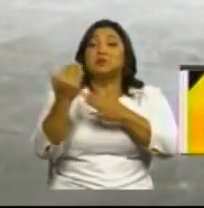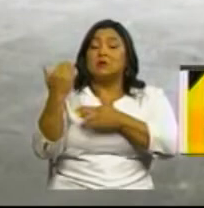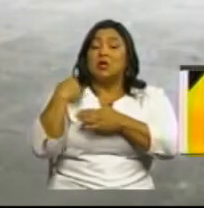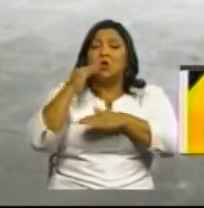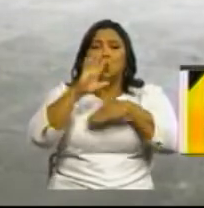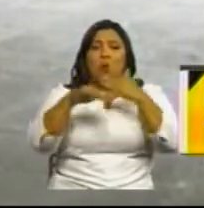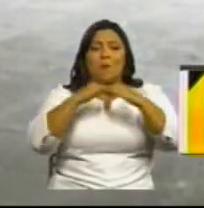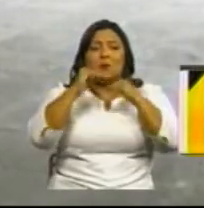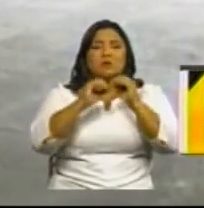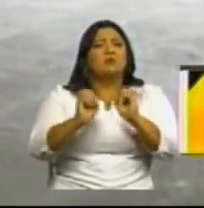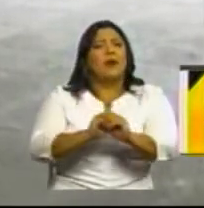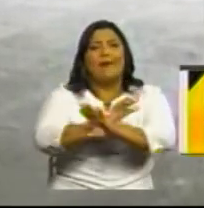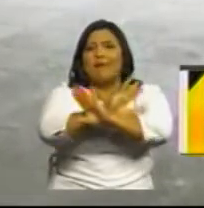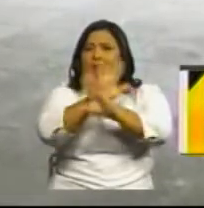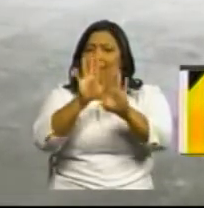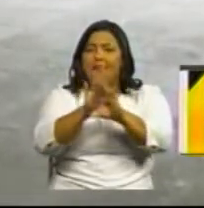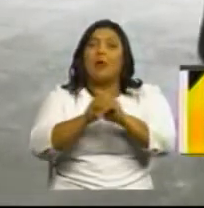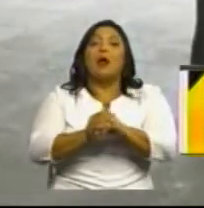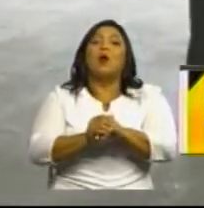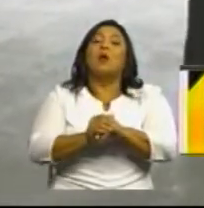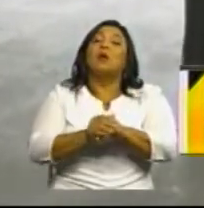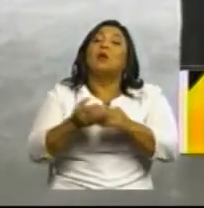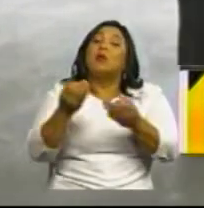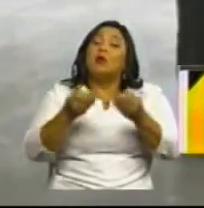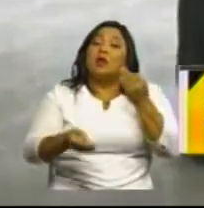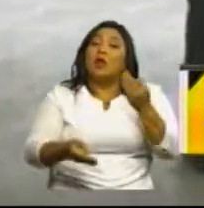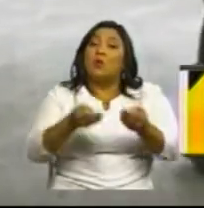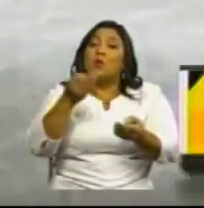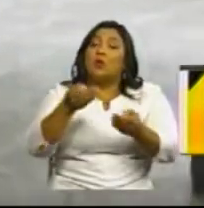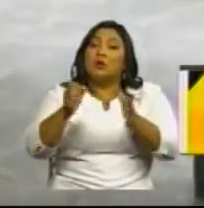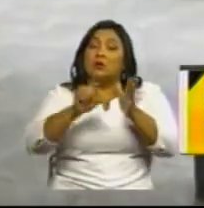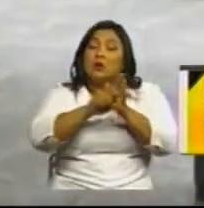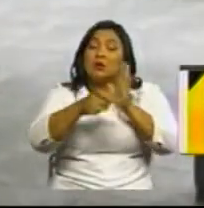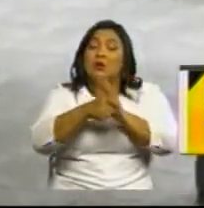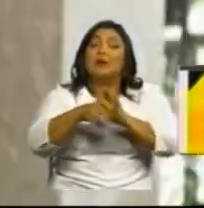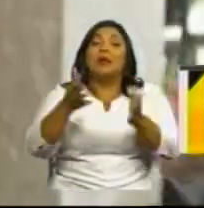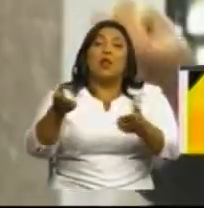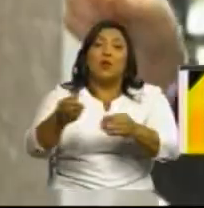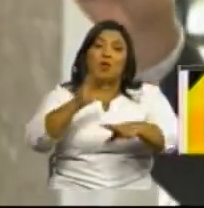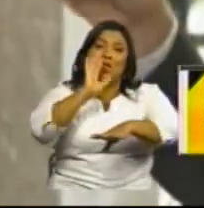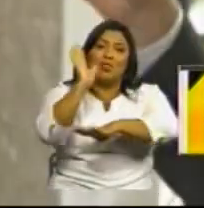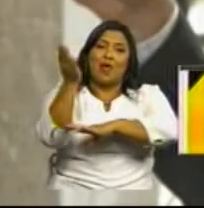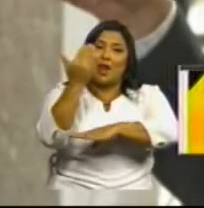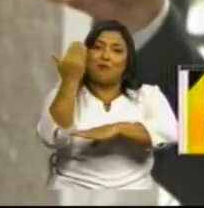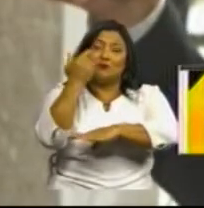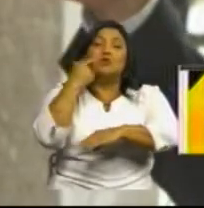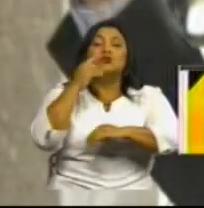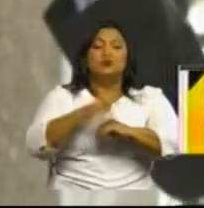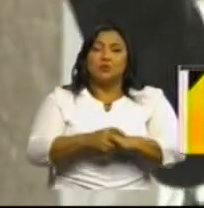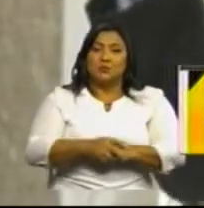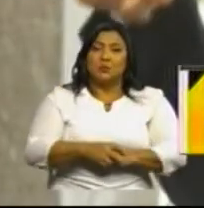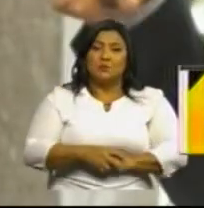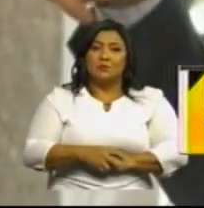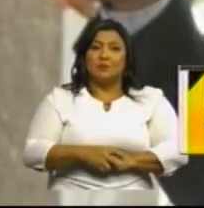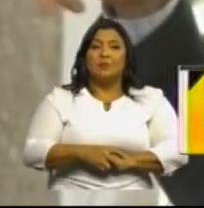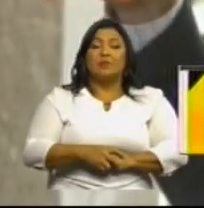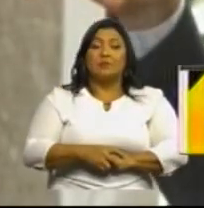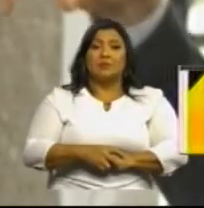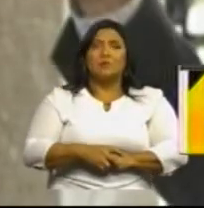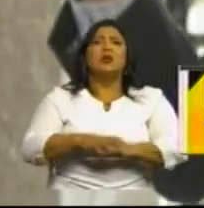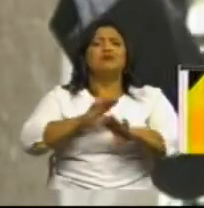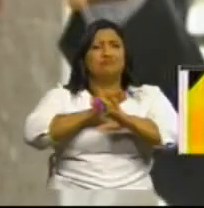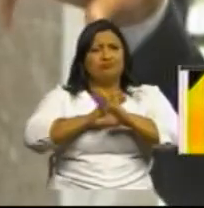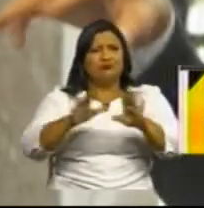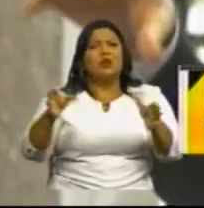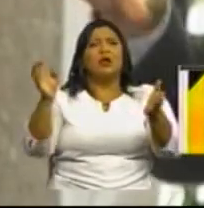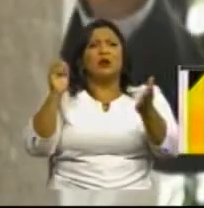procesos transparentes en la adjudicación de frecuencias de radio y televisión. Es importante hablar sobre el quitar ciertas restricciones